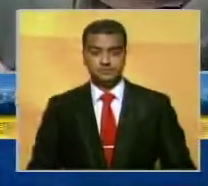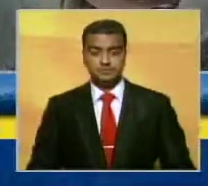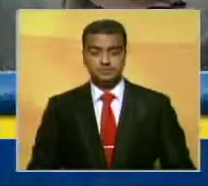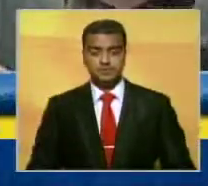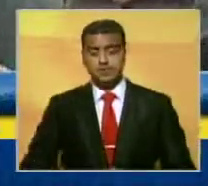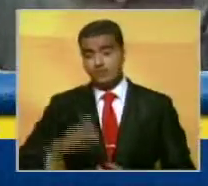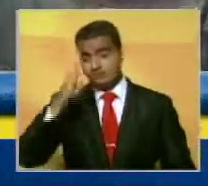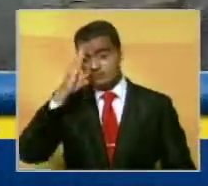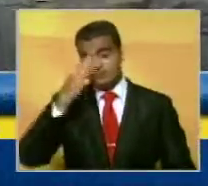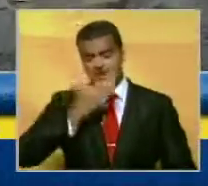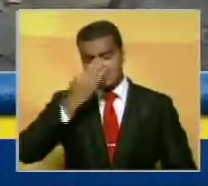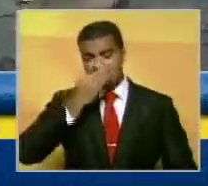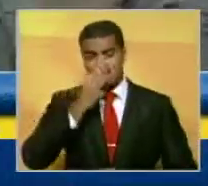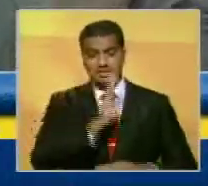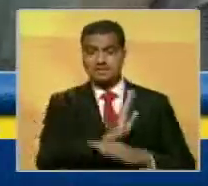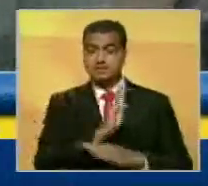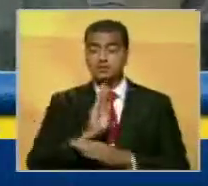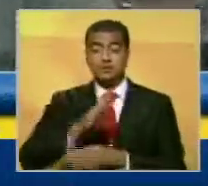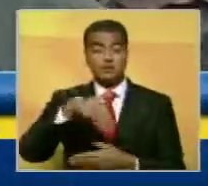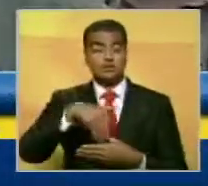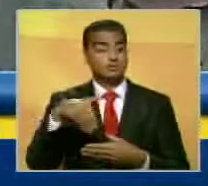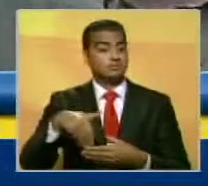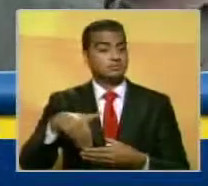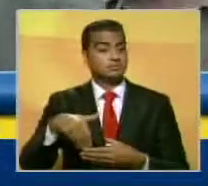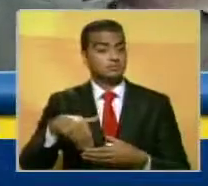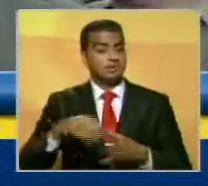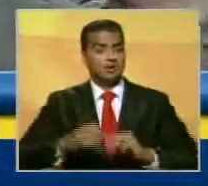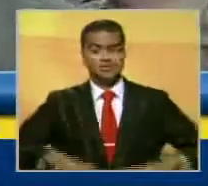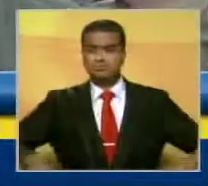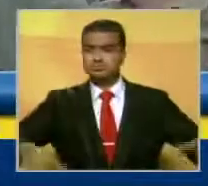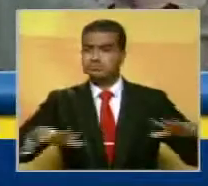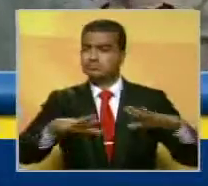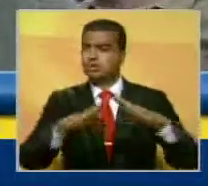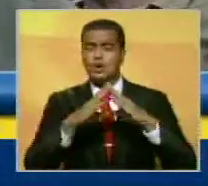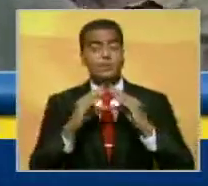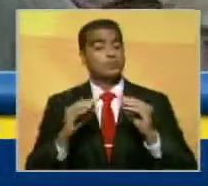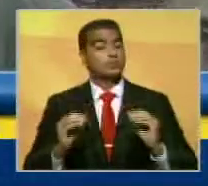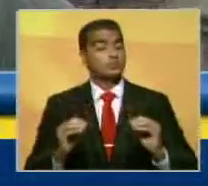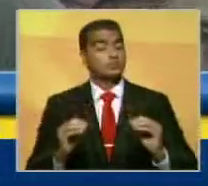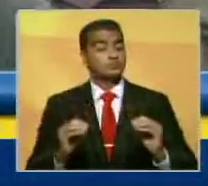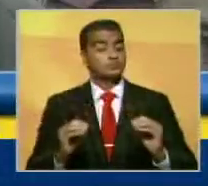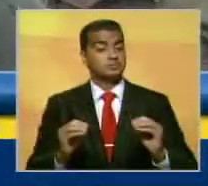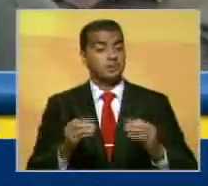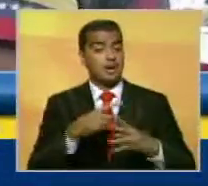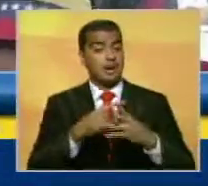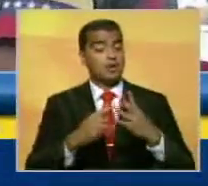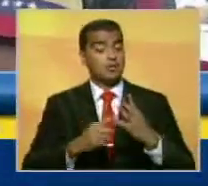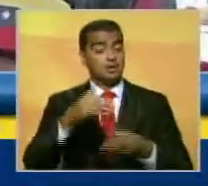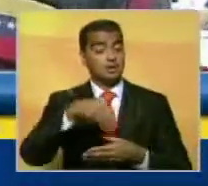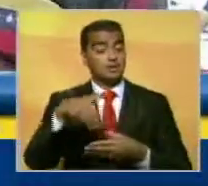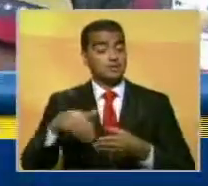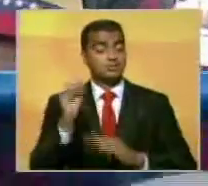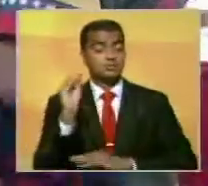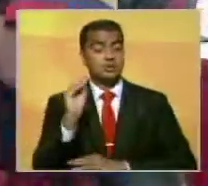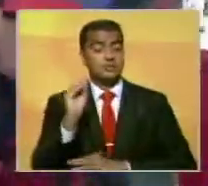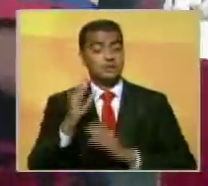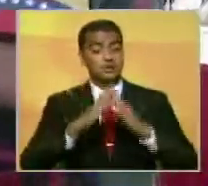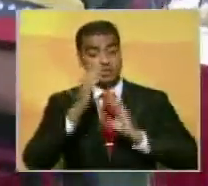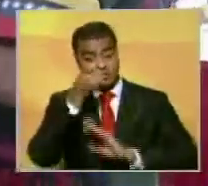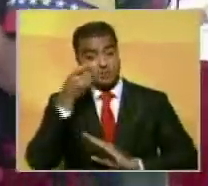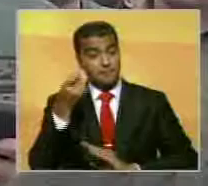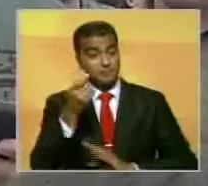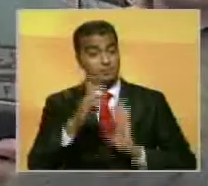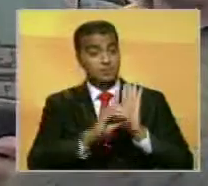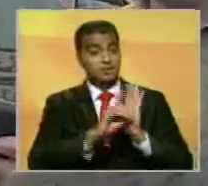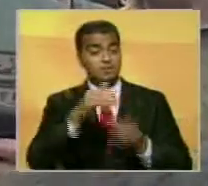garantiza la seguridad de las elecciones hay un despliegue como todas las demás elecciones y son llamados la población a ejercer